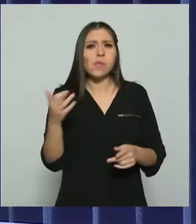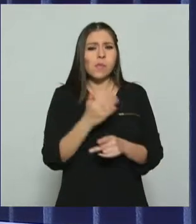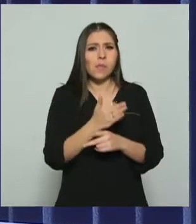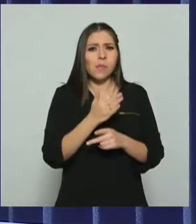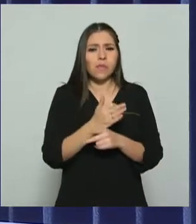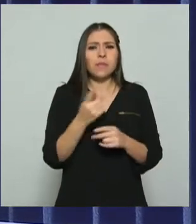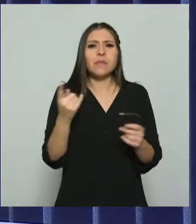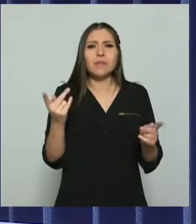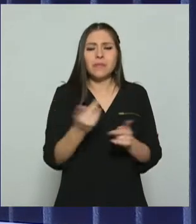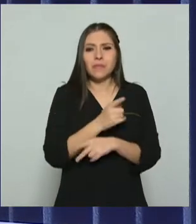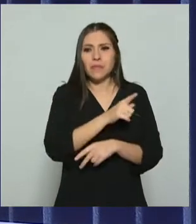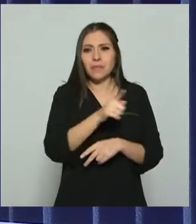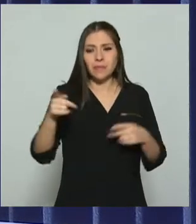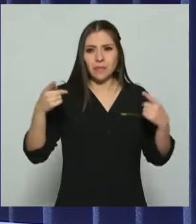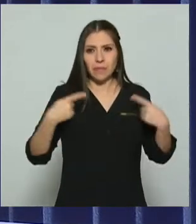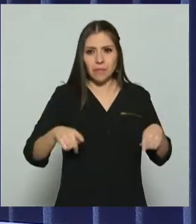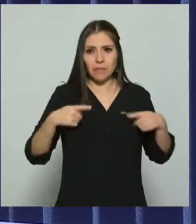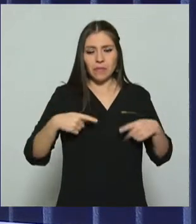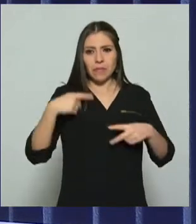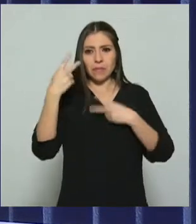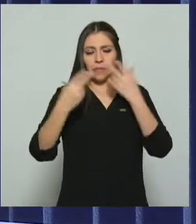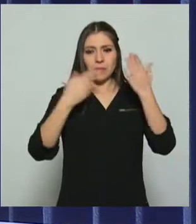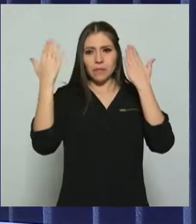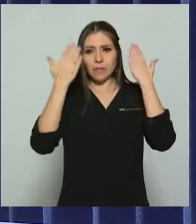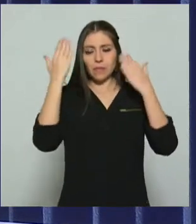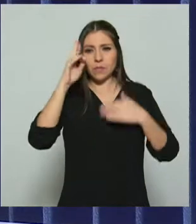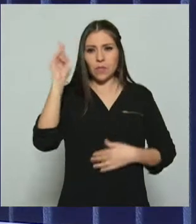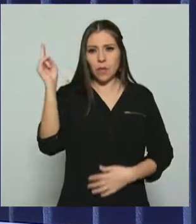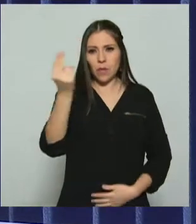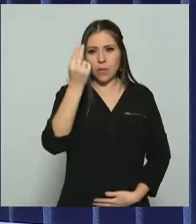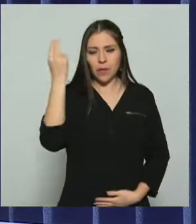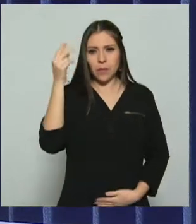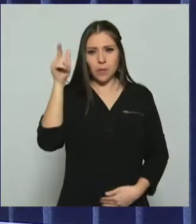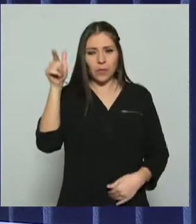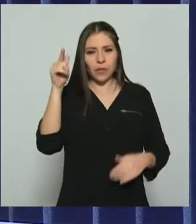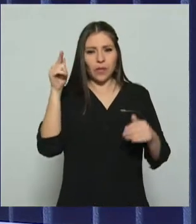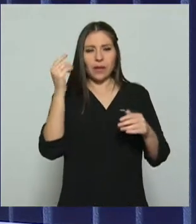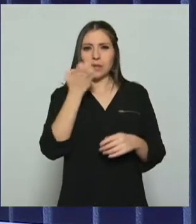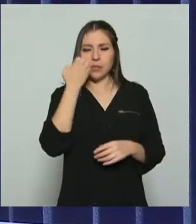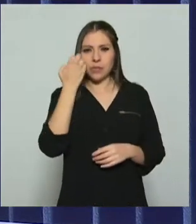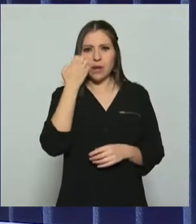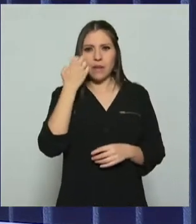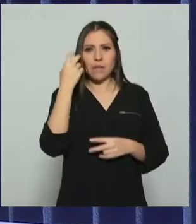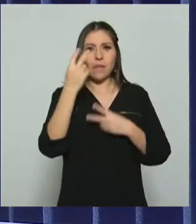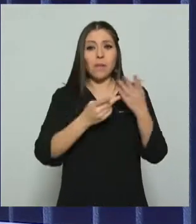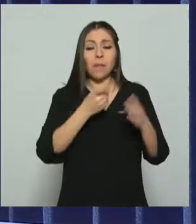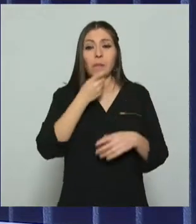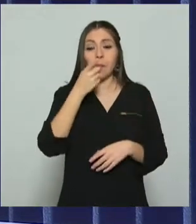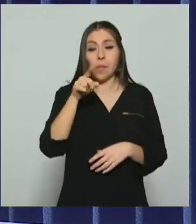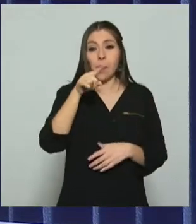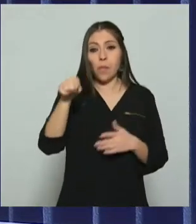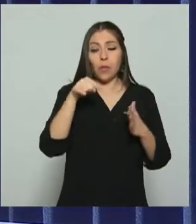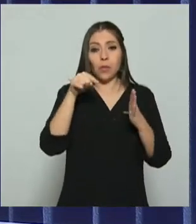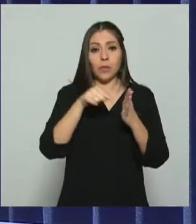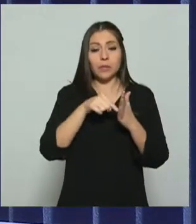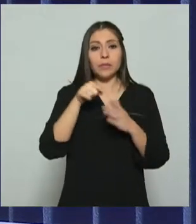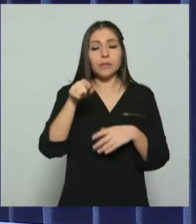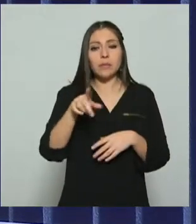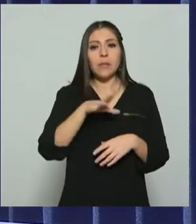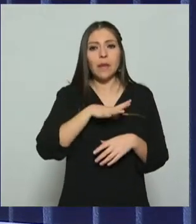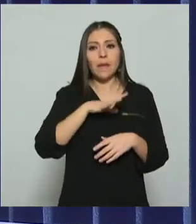esta clase de personas que van a la Universidad Nacional, a la máxima casa de estudios donde se supone que llegan a